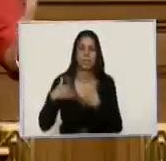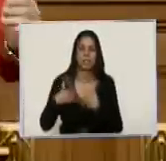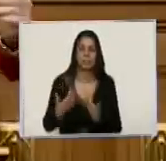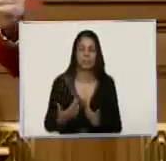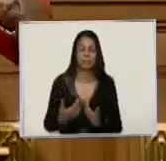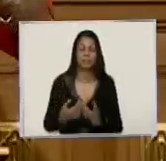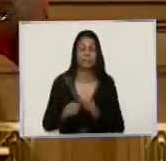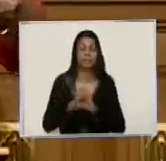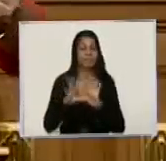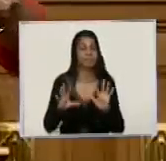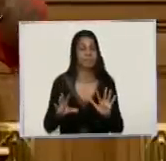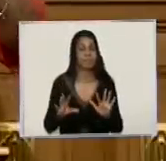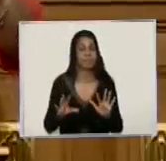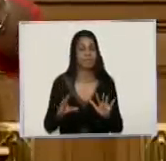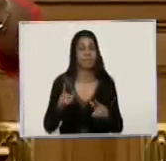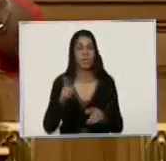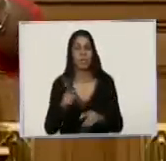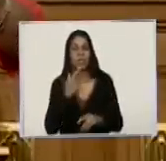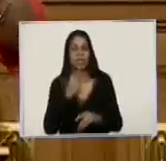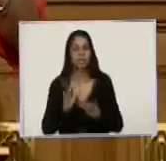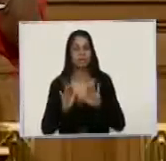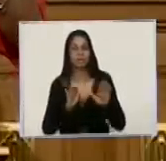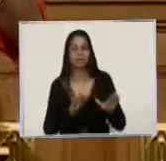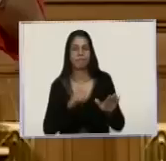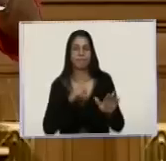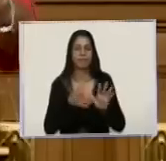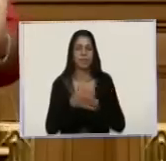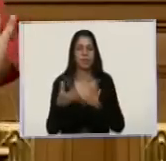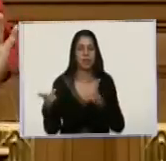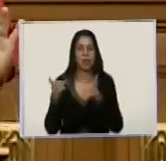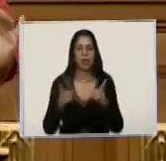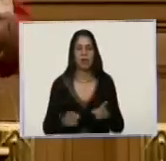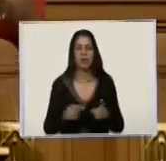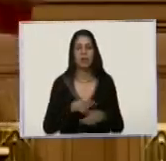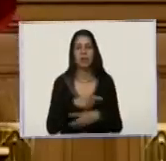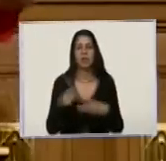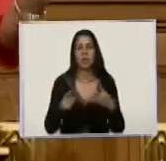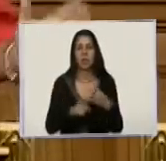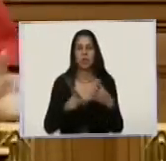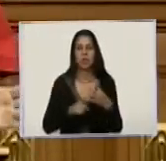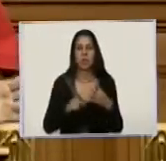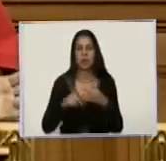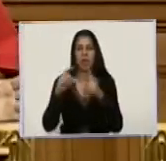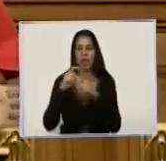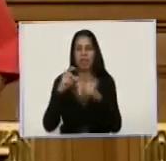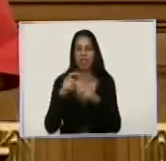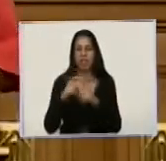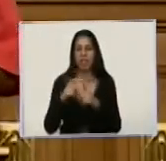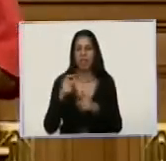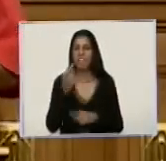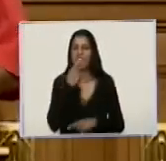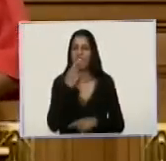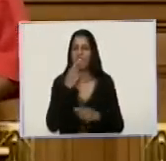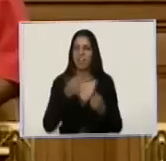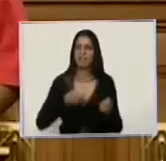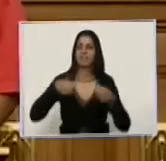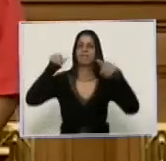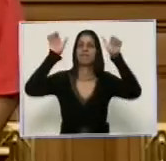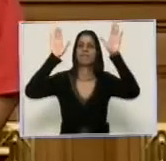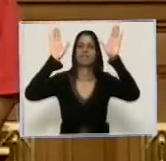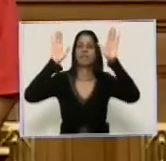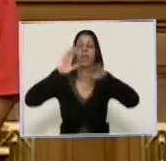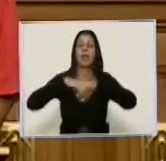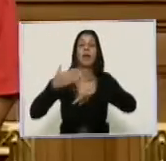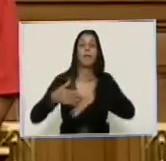Claro, ellos auspician lo que ellos llaman la democracia cuarta republicana, que es el entreguismo absoluto, porque Rómulo